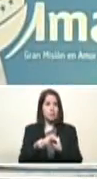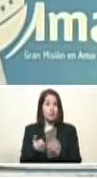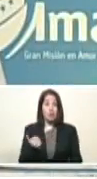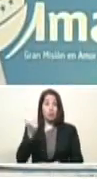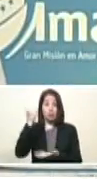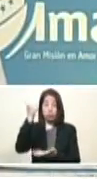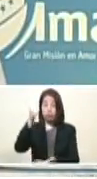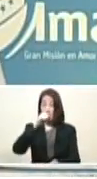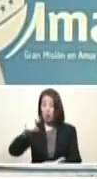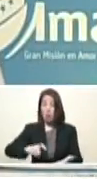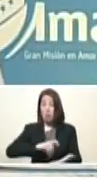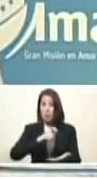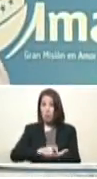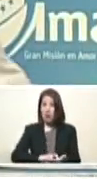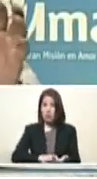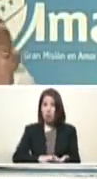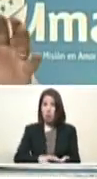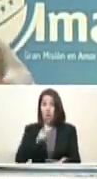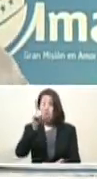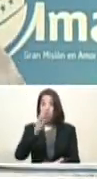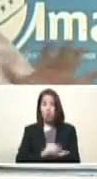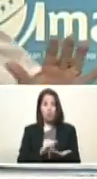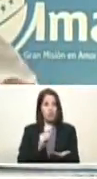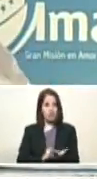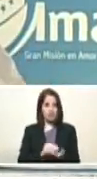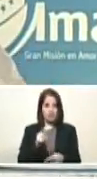CLAP completico, integral 2 veces al mes.